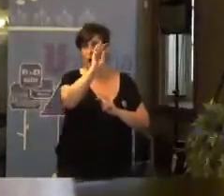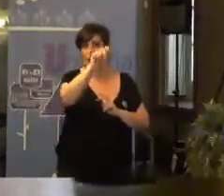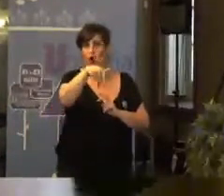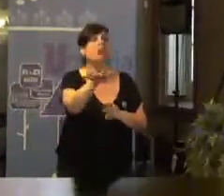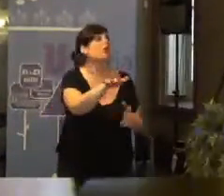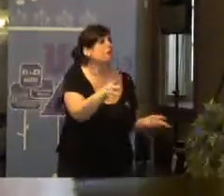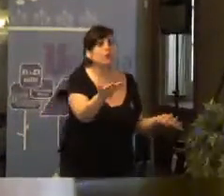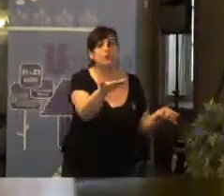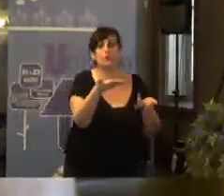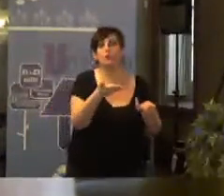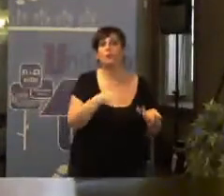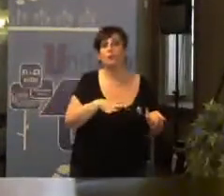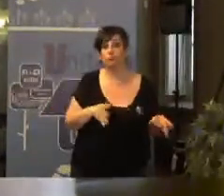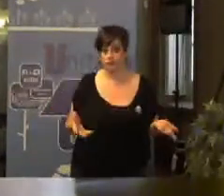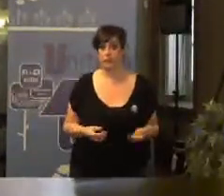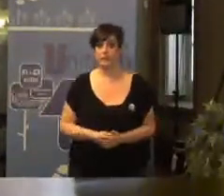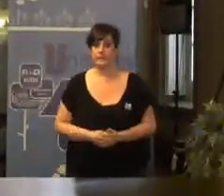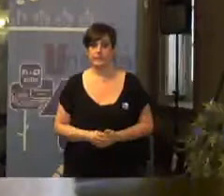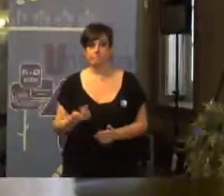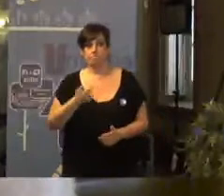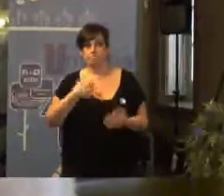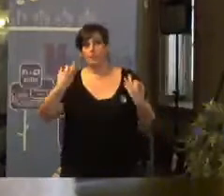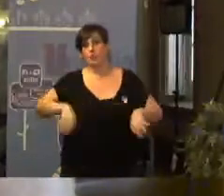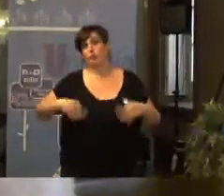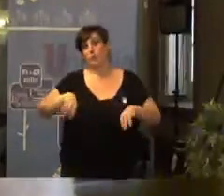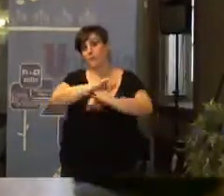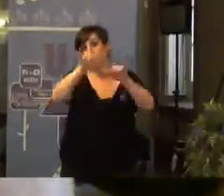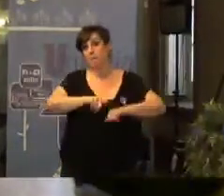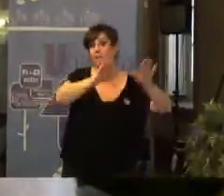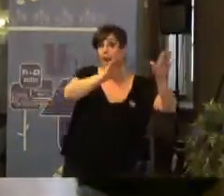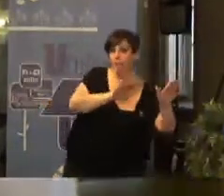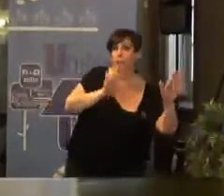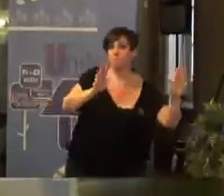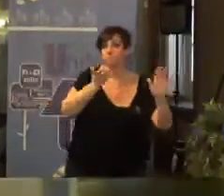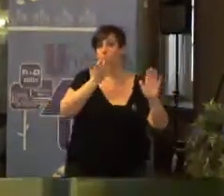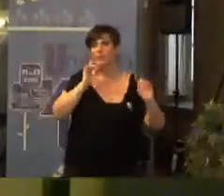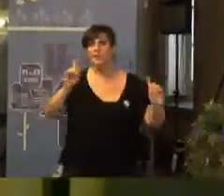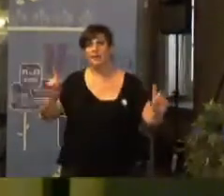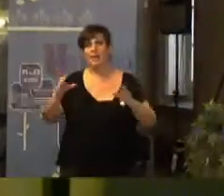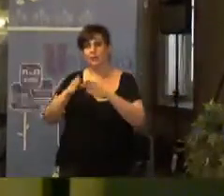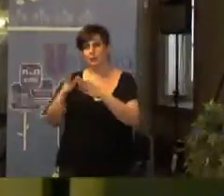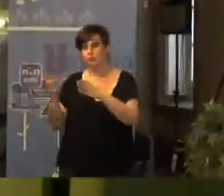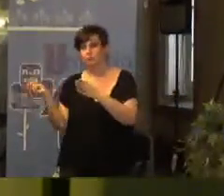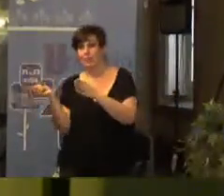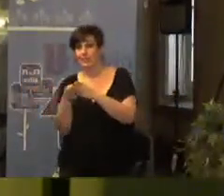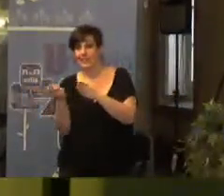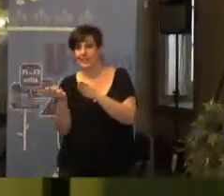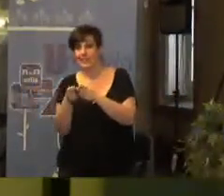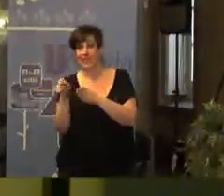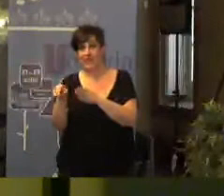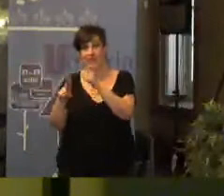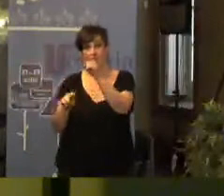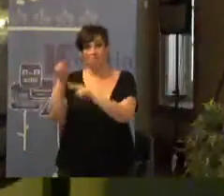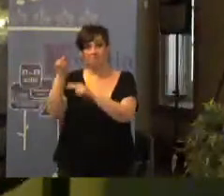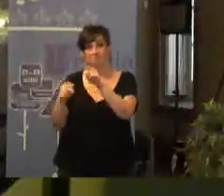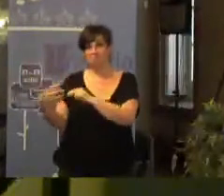non sei. É igual que tamén son pacifista, pero se me din que en Bazán non se poden construir as fragatas de guerra que van ir a non sei